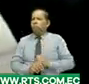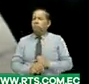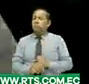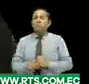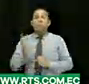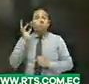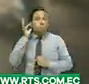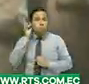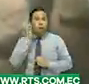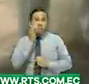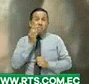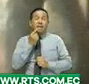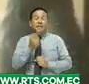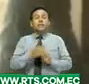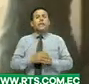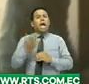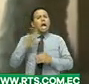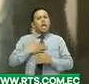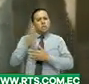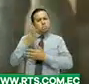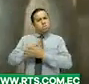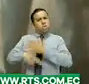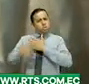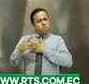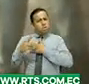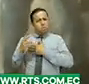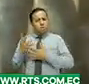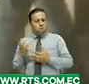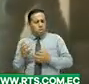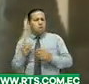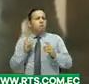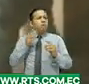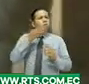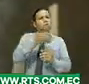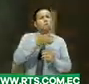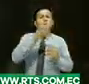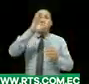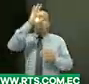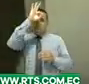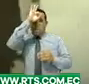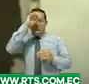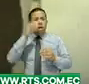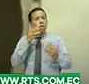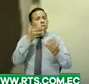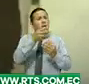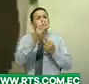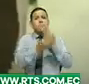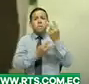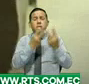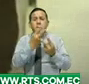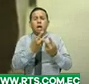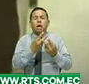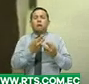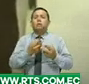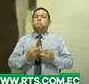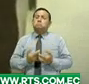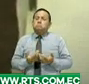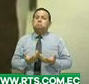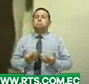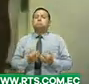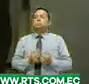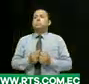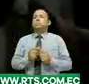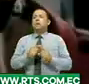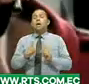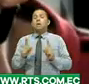de visitar a la víctima cuando estuvo inducida a coma en un hospital de Guayaquil, como lo muestra en algunas fotografías, mientras que el